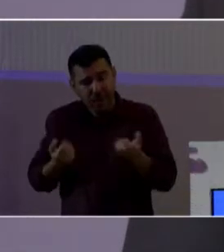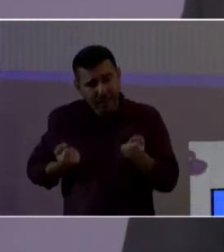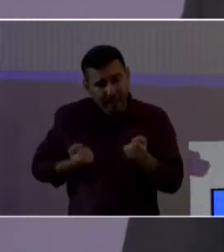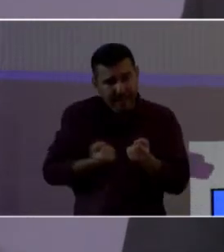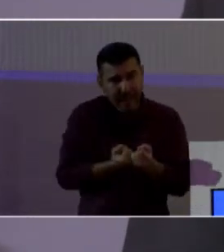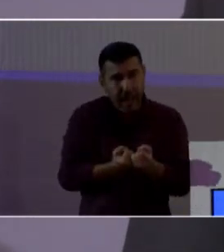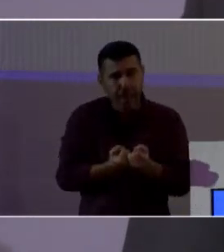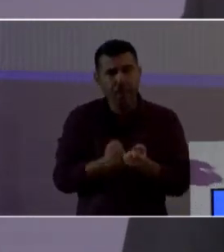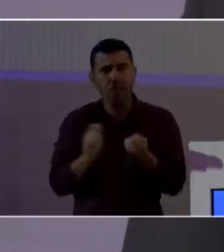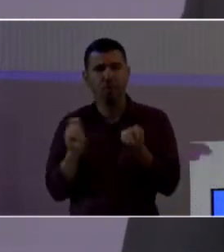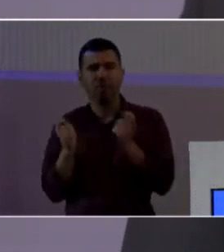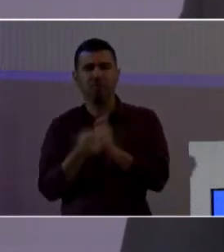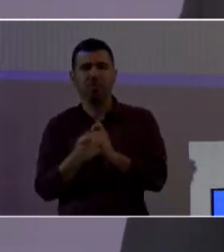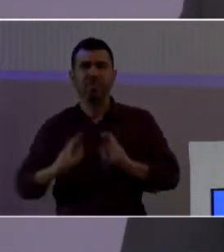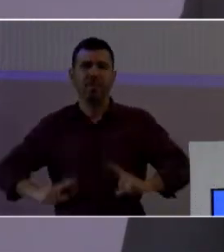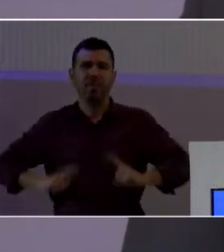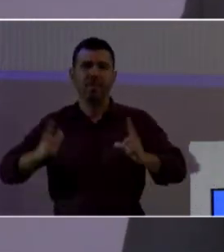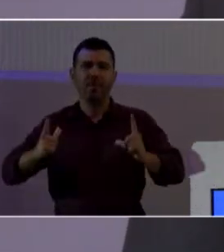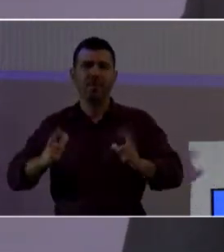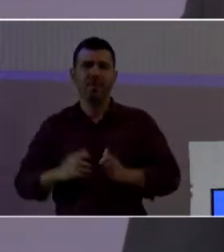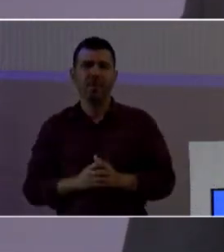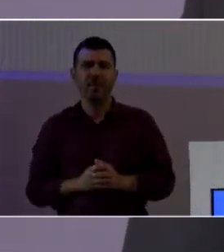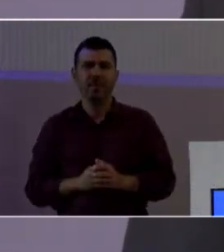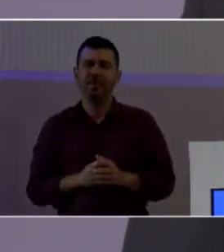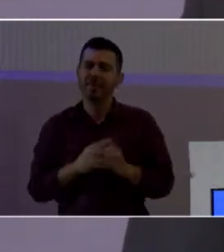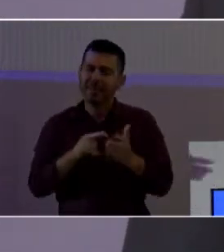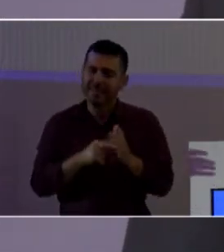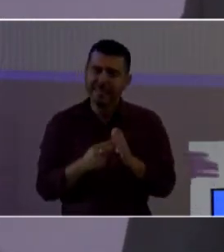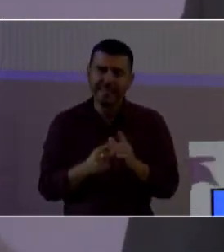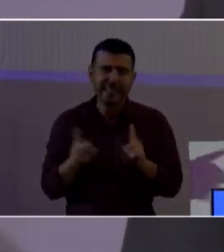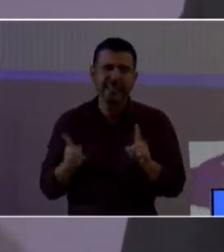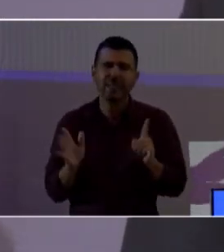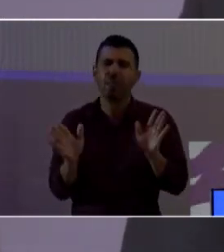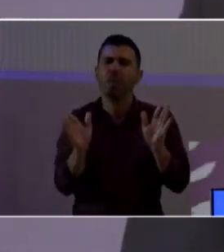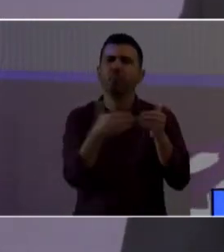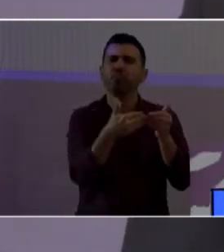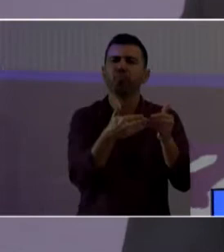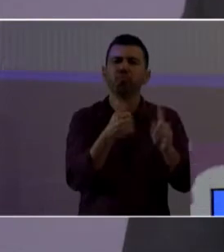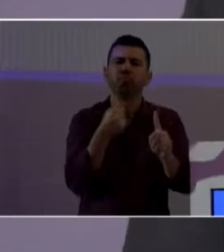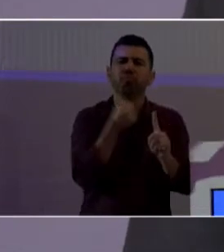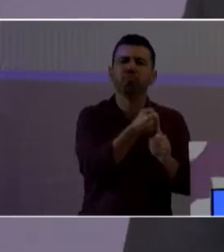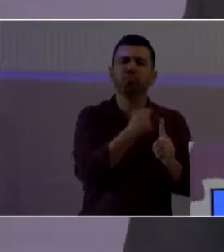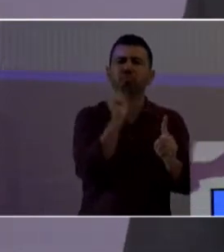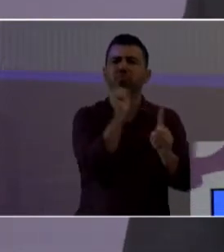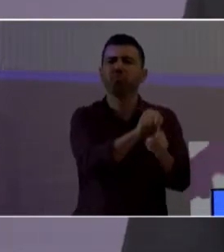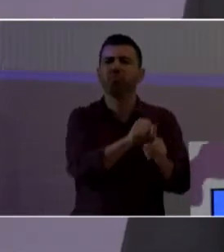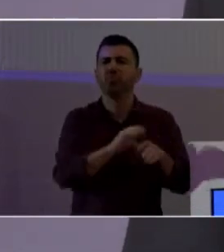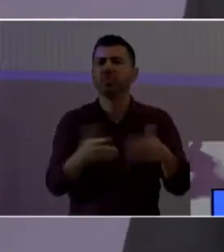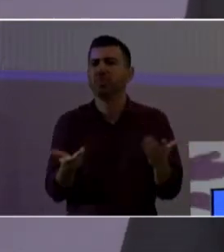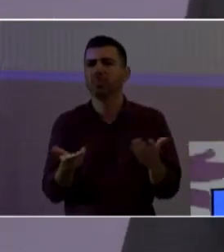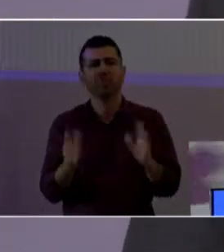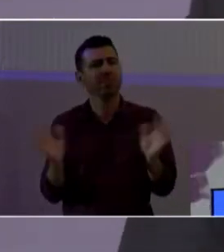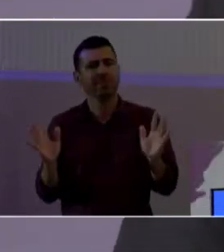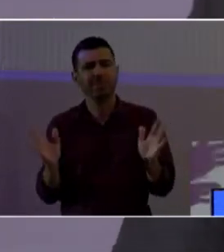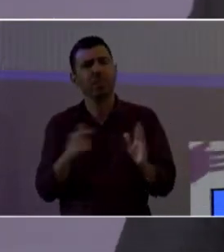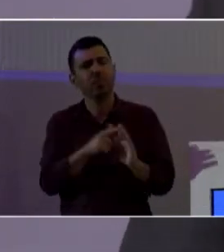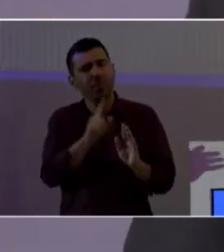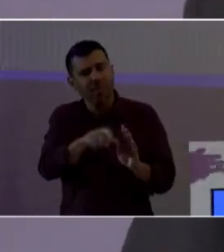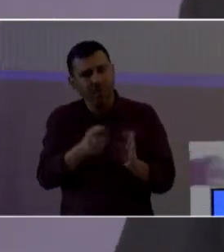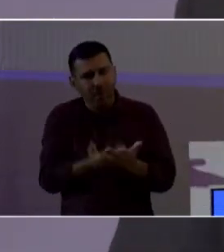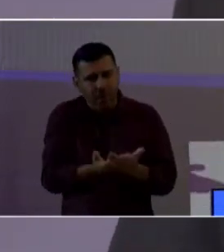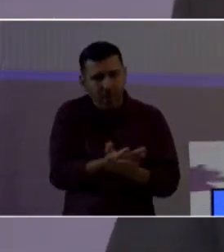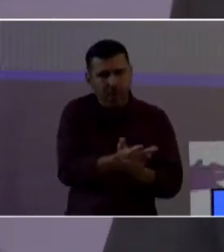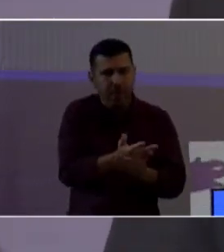no escondiéndolas, les vamos a dar una gran mano para que se comprometan mucho más. De manera